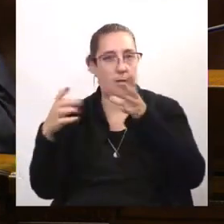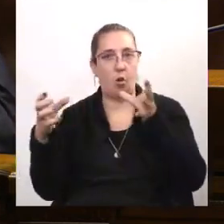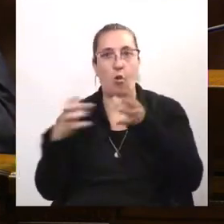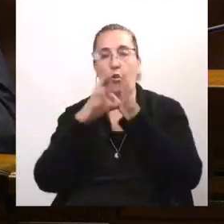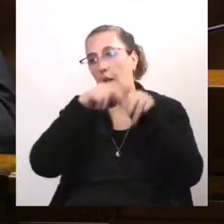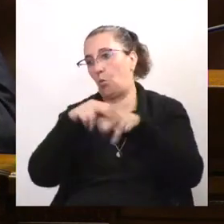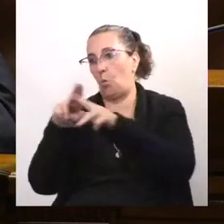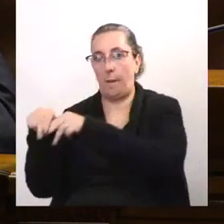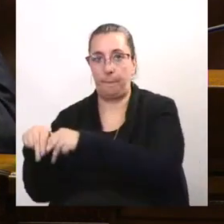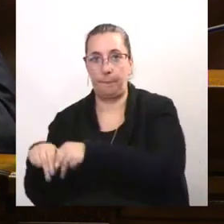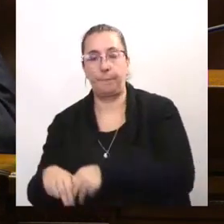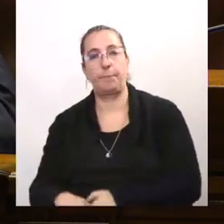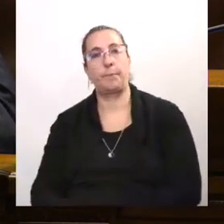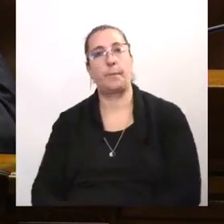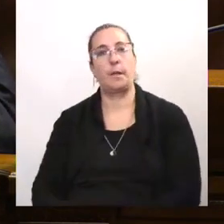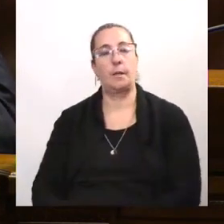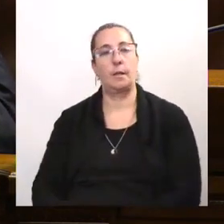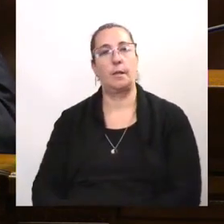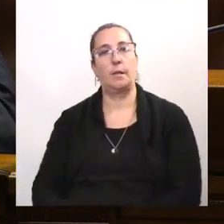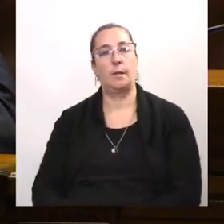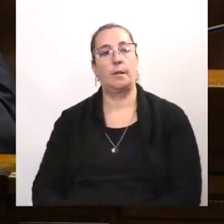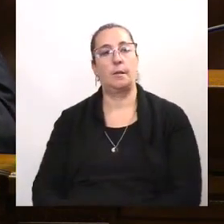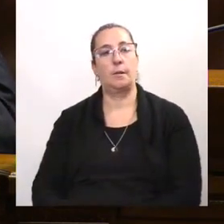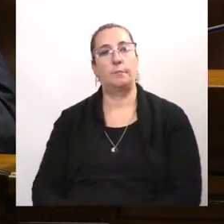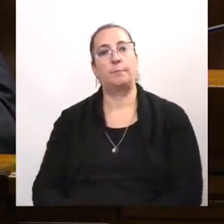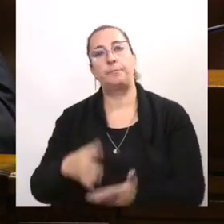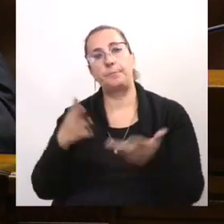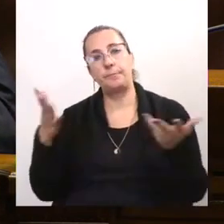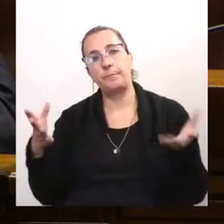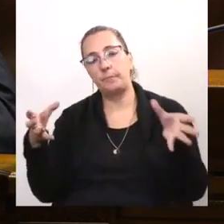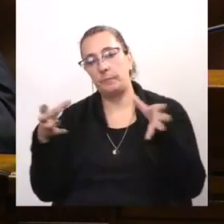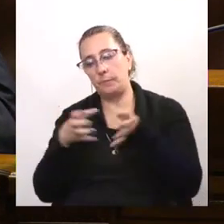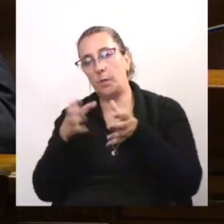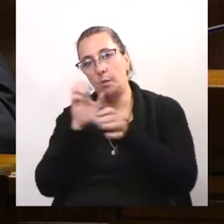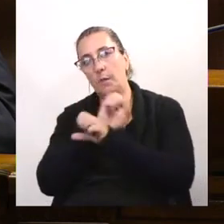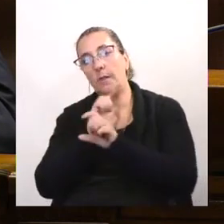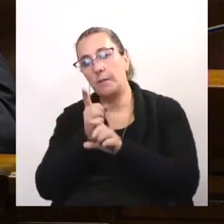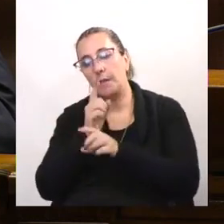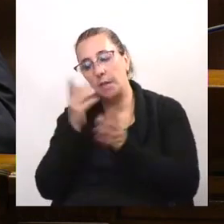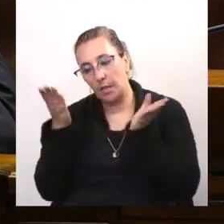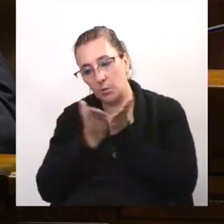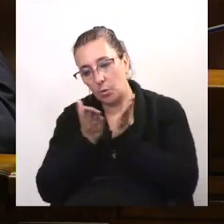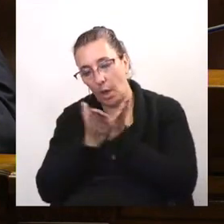anula y no hay reforma. Ahora, yo creo que la Corte debería estudiar,